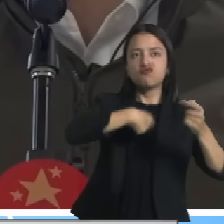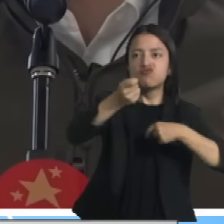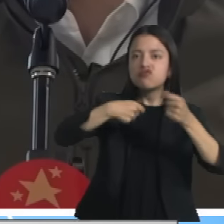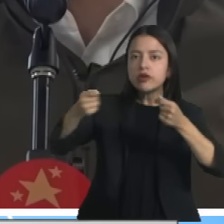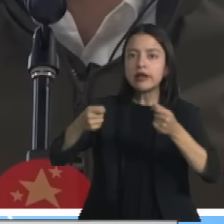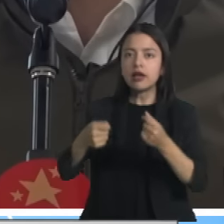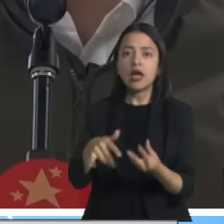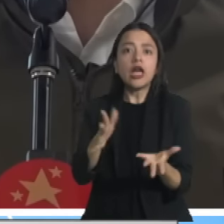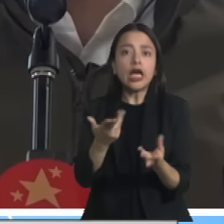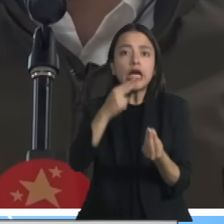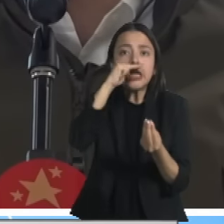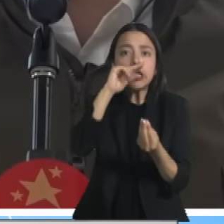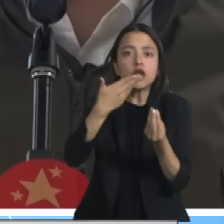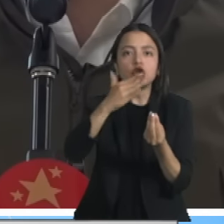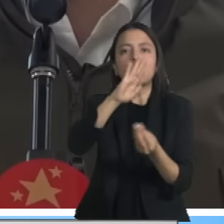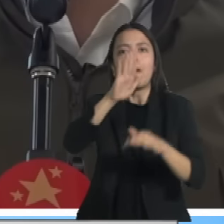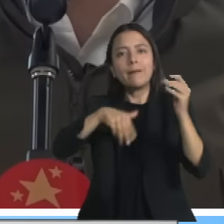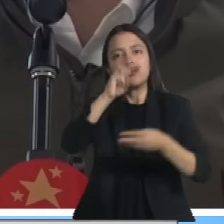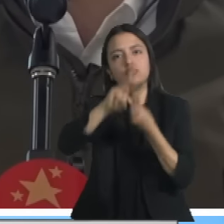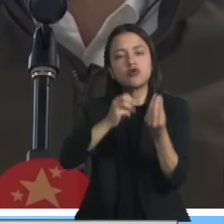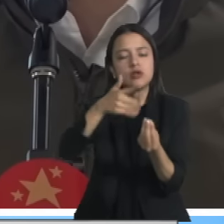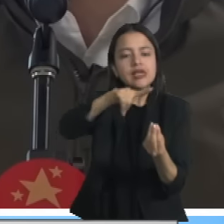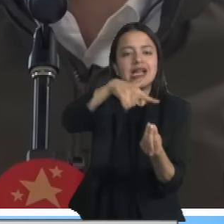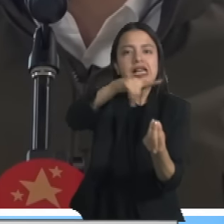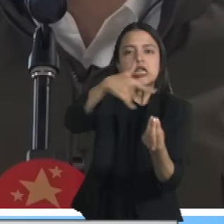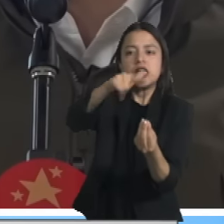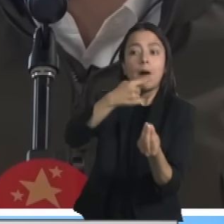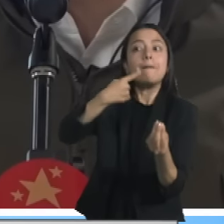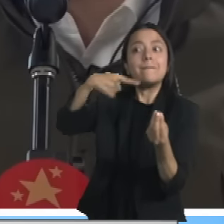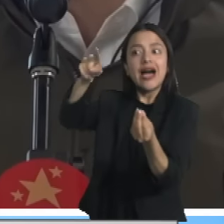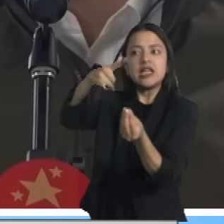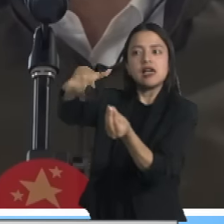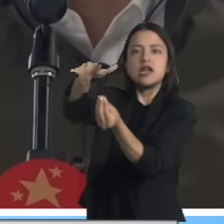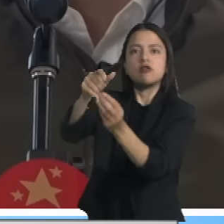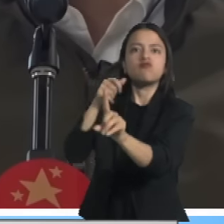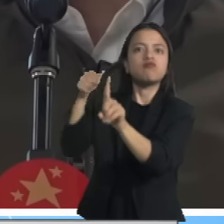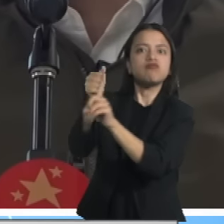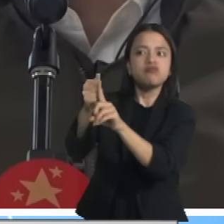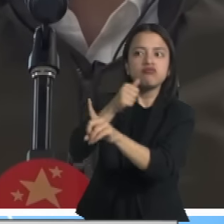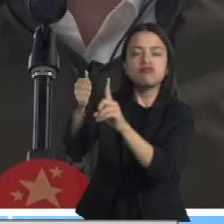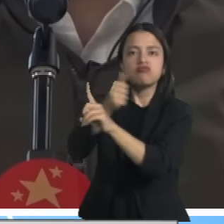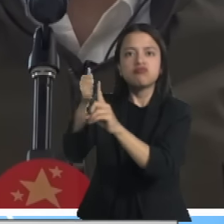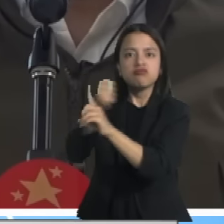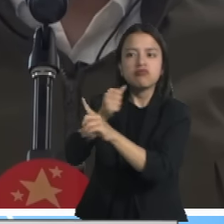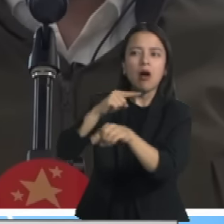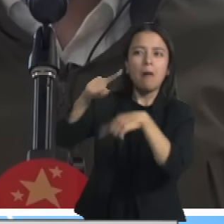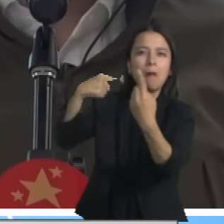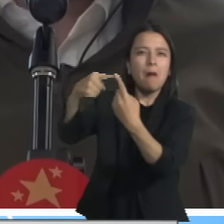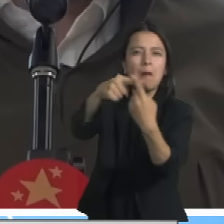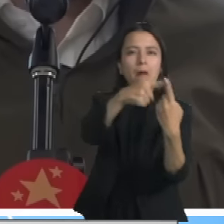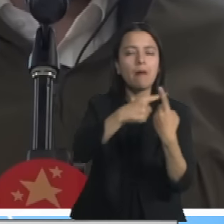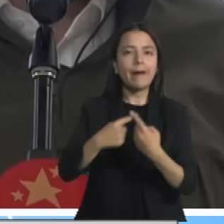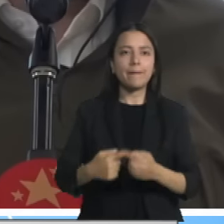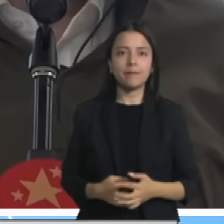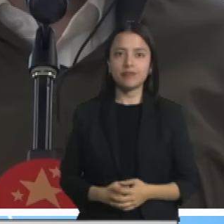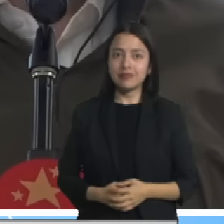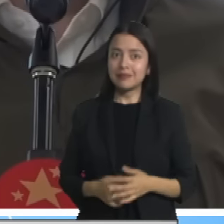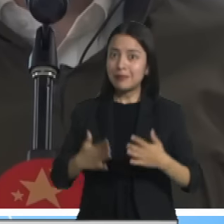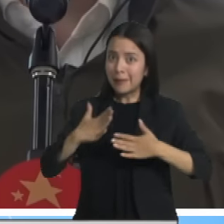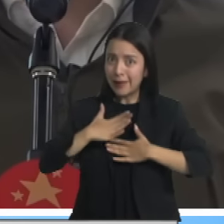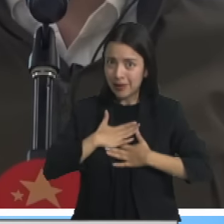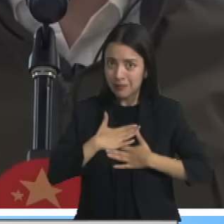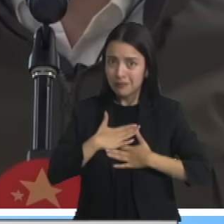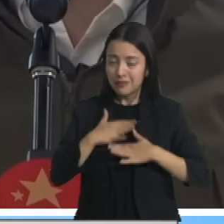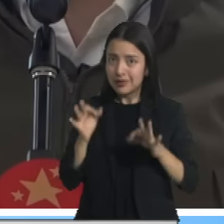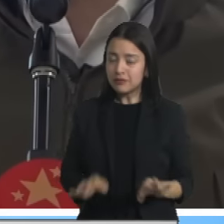utilización de menores de edad en la comisión de delitos, de amenazas, de extorsión y de lesiones personales. Para mí es muy importante destacar la labor